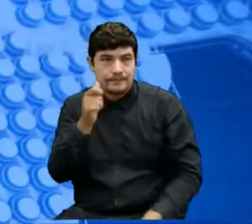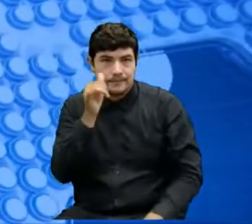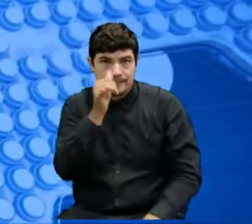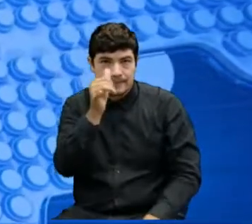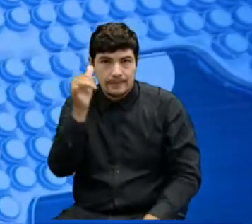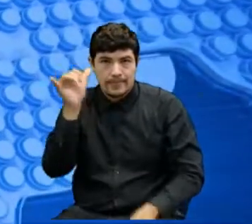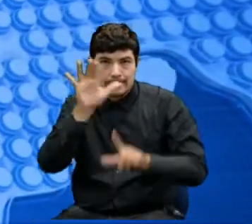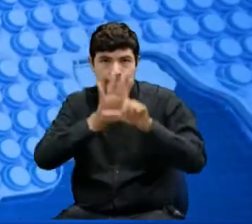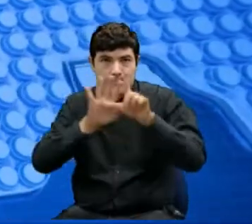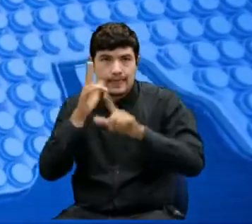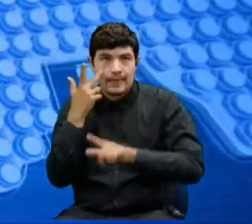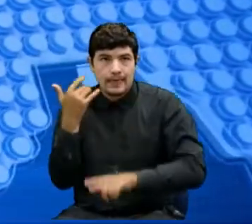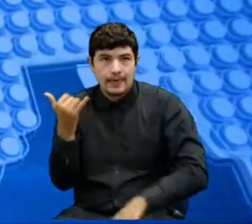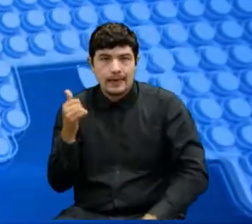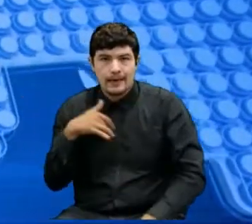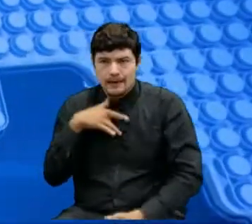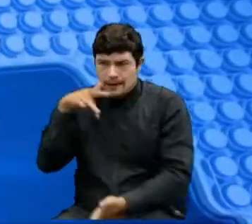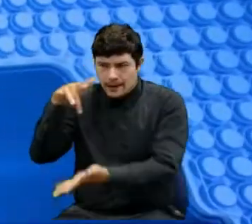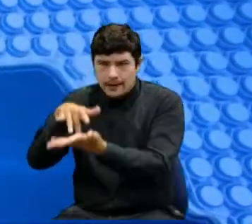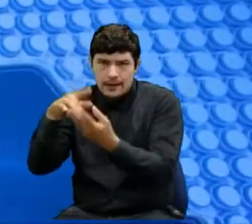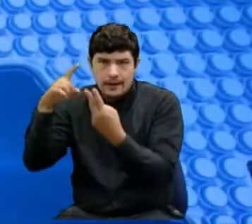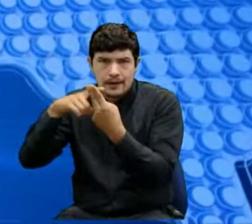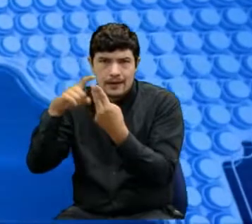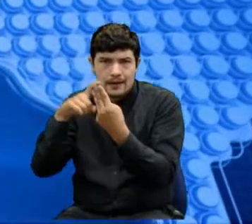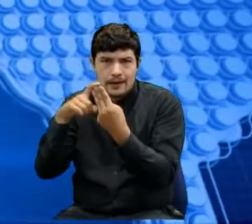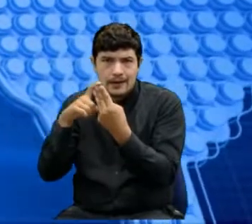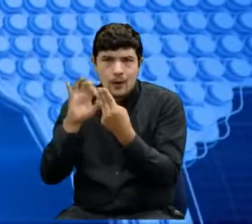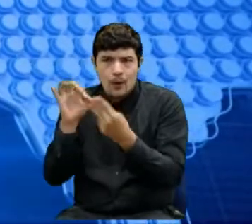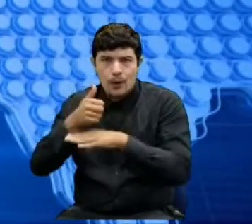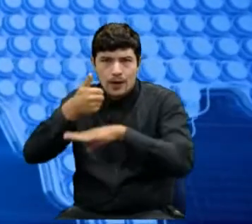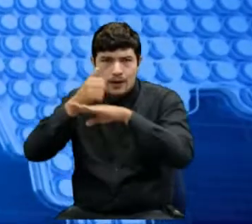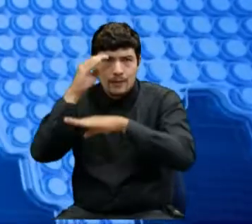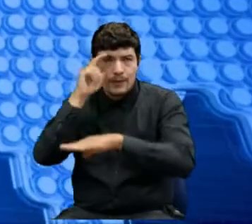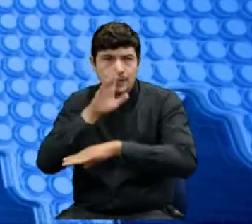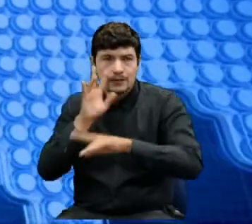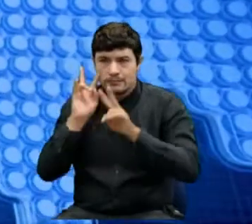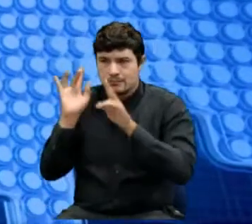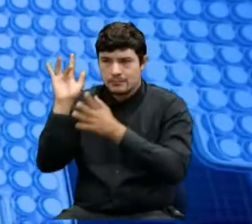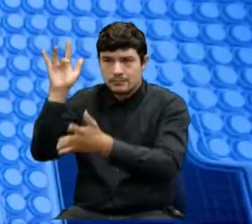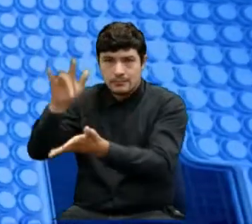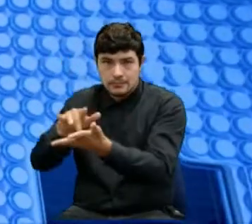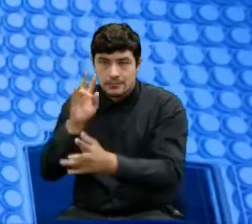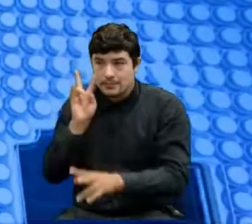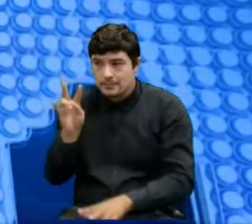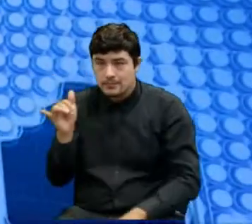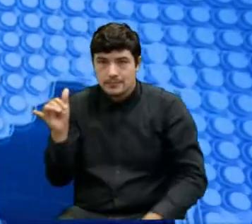Hace presencia el tránsito y las autoridades de policía.